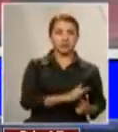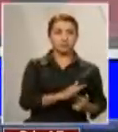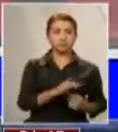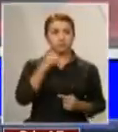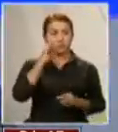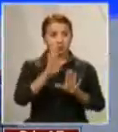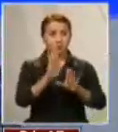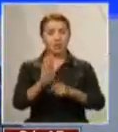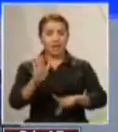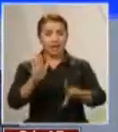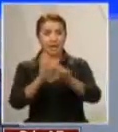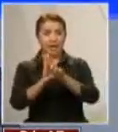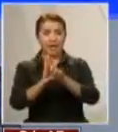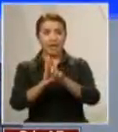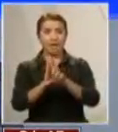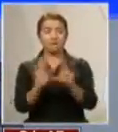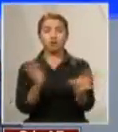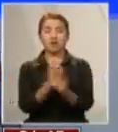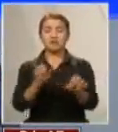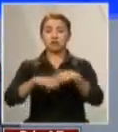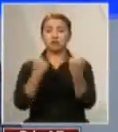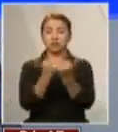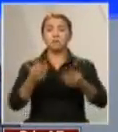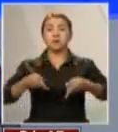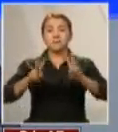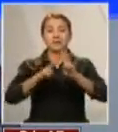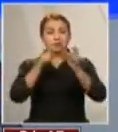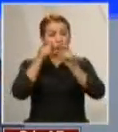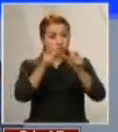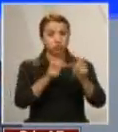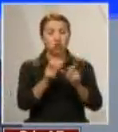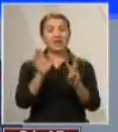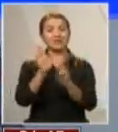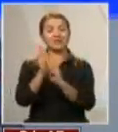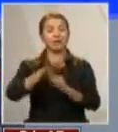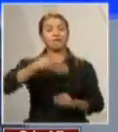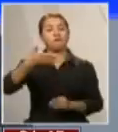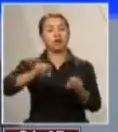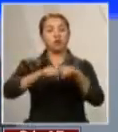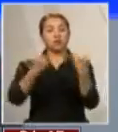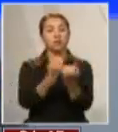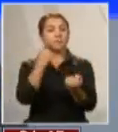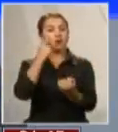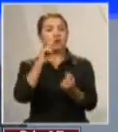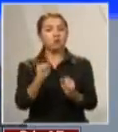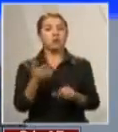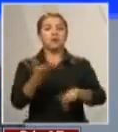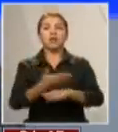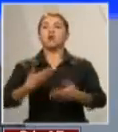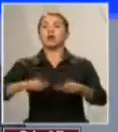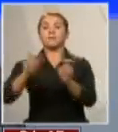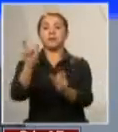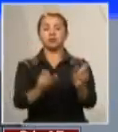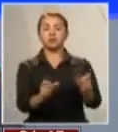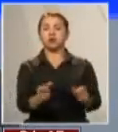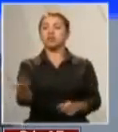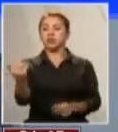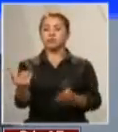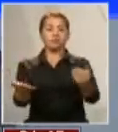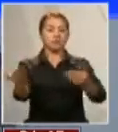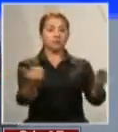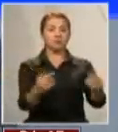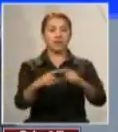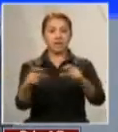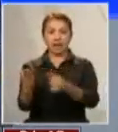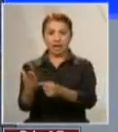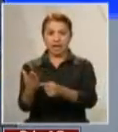Pero mire, la ley de violencia en el estadio le permite hacer control de identidad fuera de los estadios. Pero no le puede pedir a cualquier ciudadano el carnet de identidad.